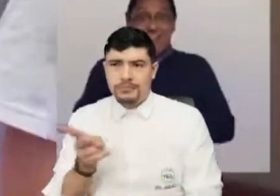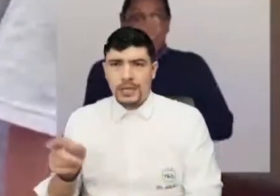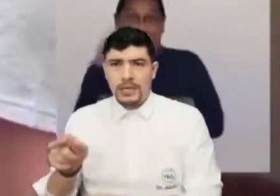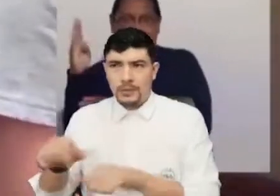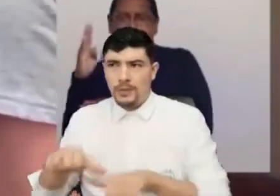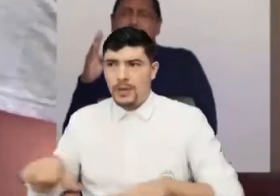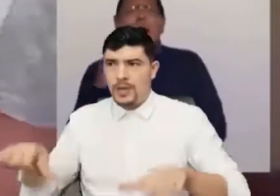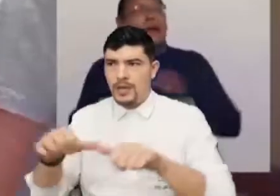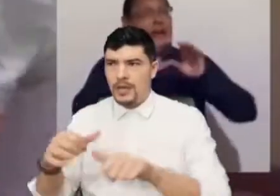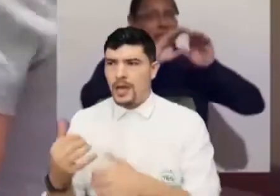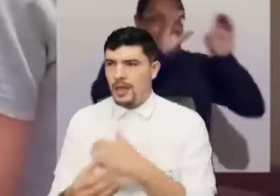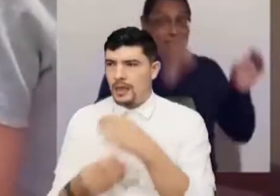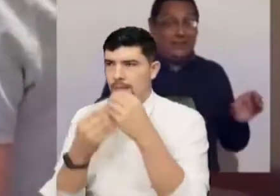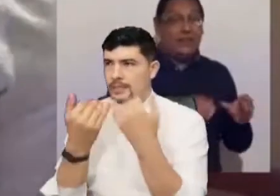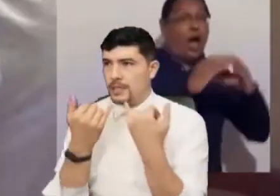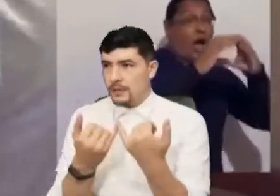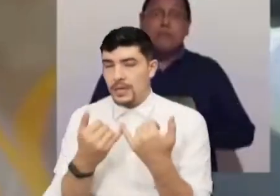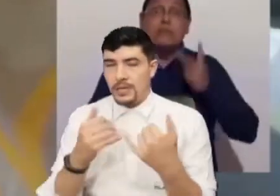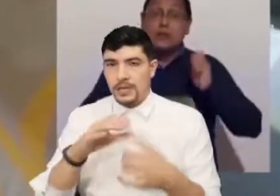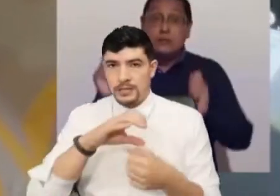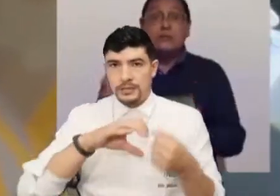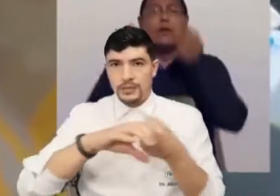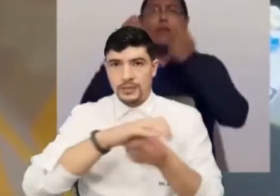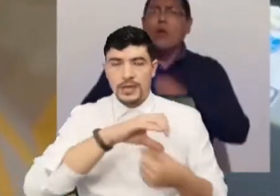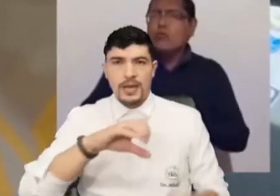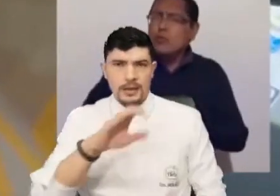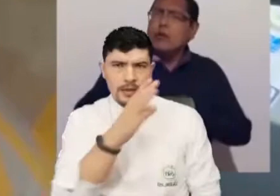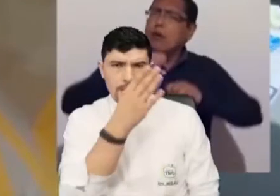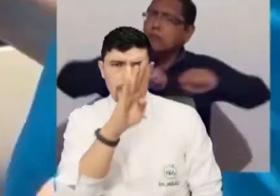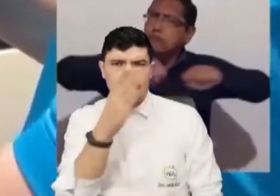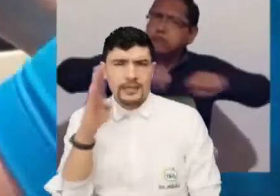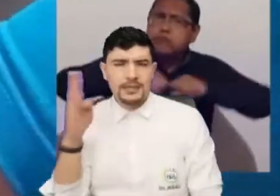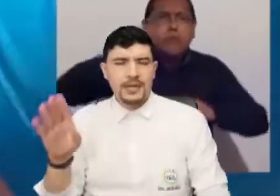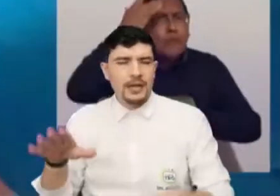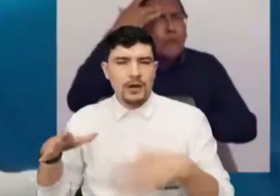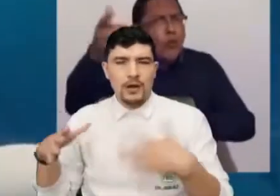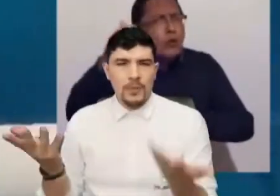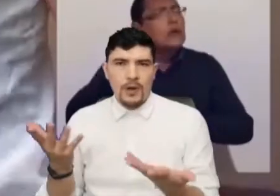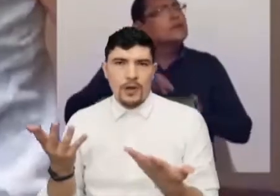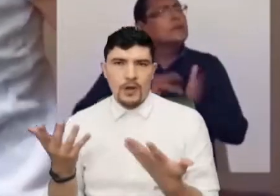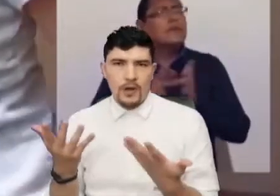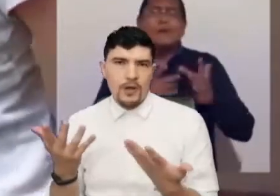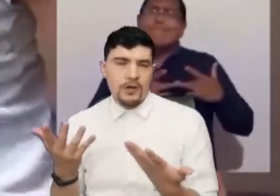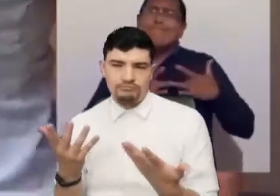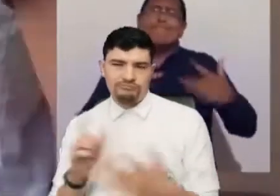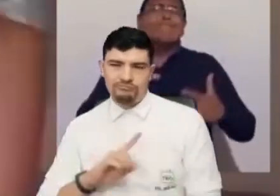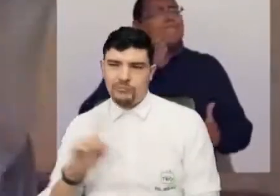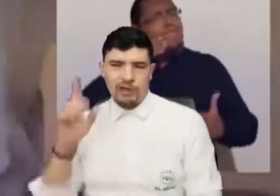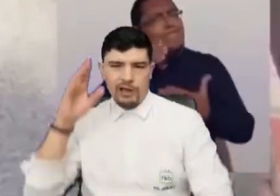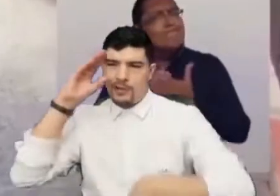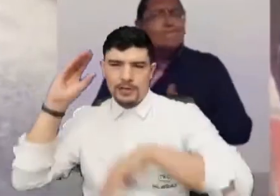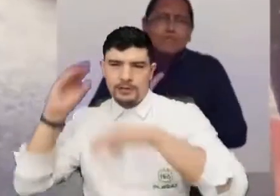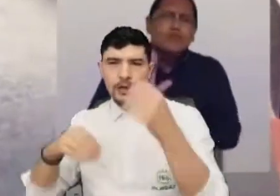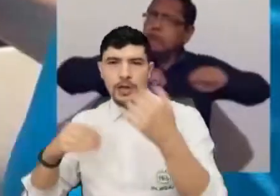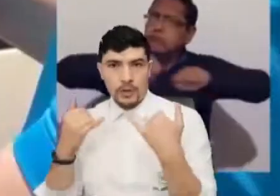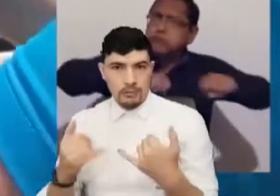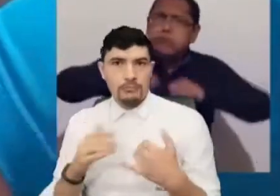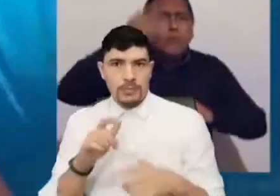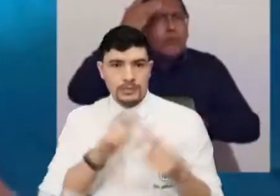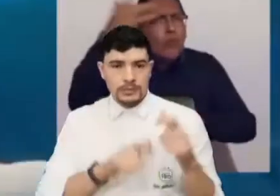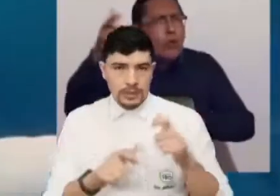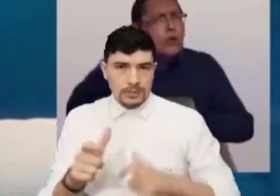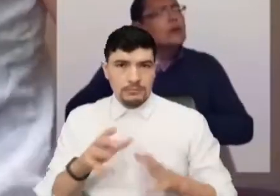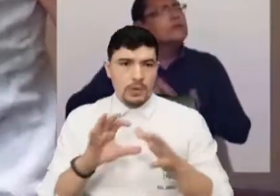situación en barranquilla se realiza jornada de agradecimiento con la entrega de seis mil menús gratis a médicos enfermeras y auxiliares